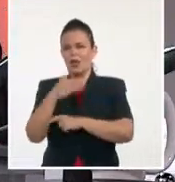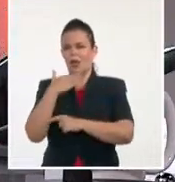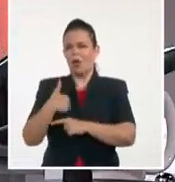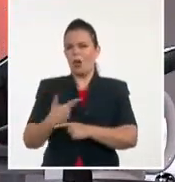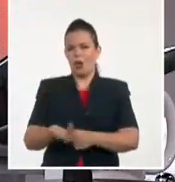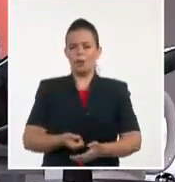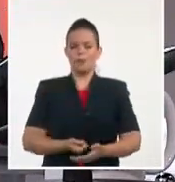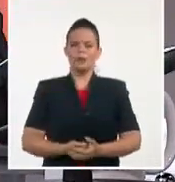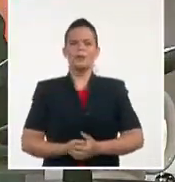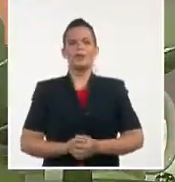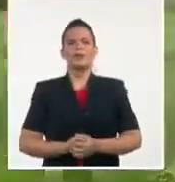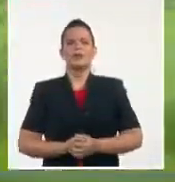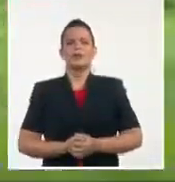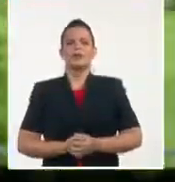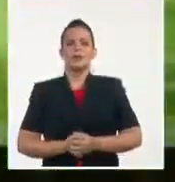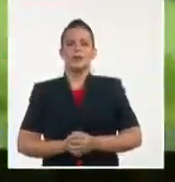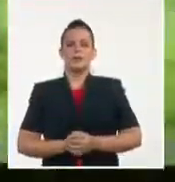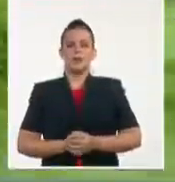territorios.